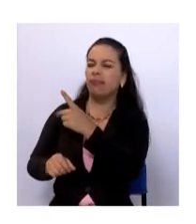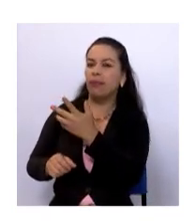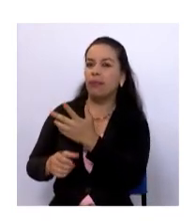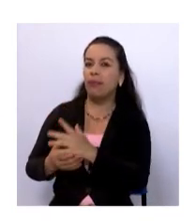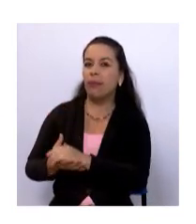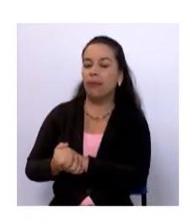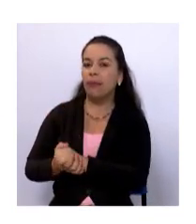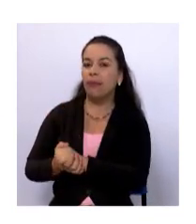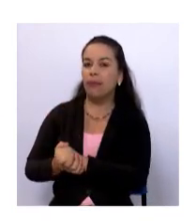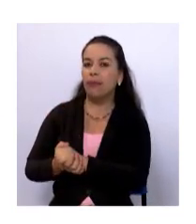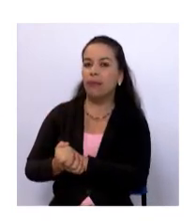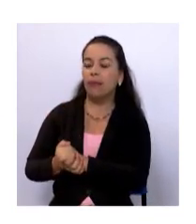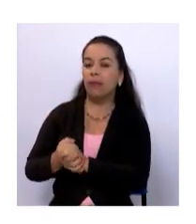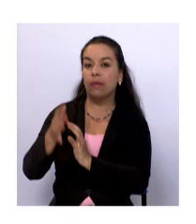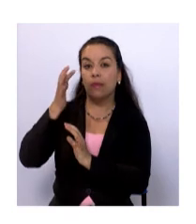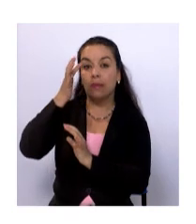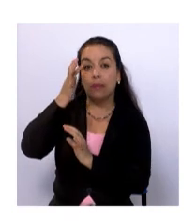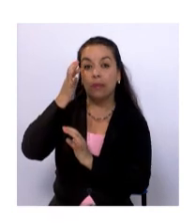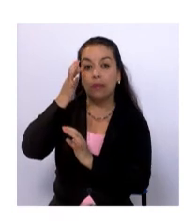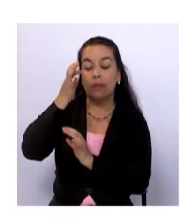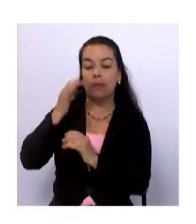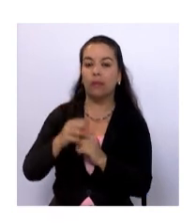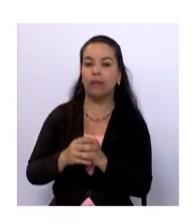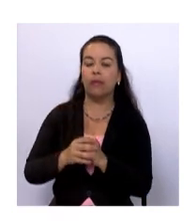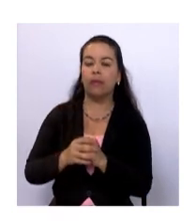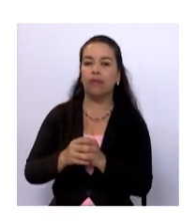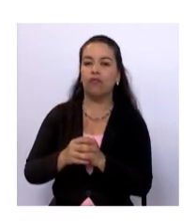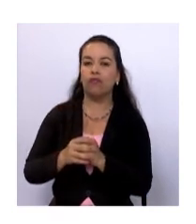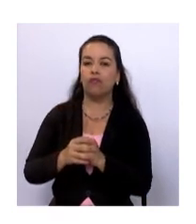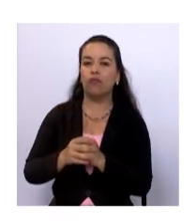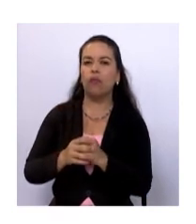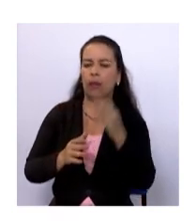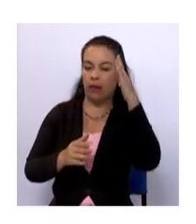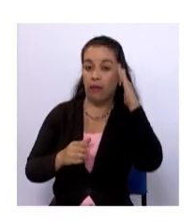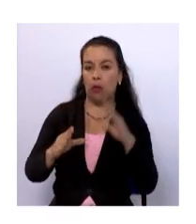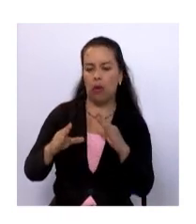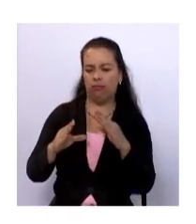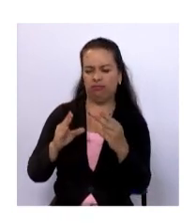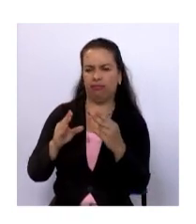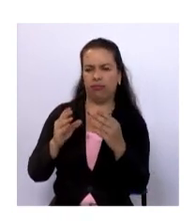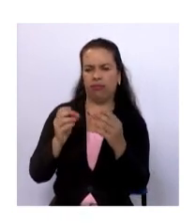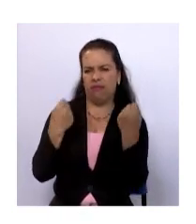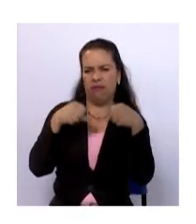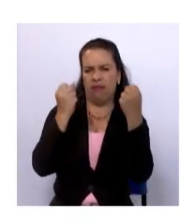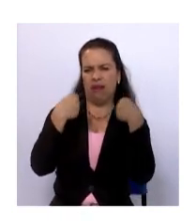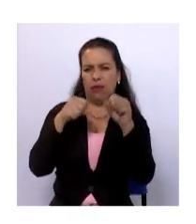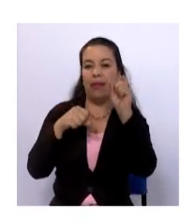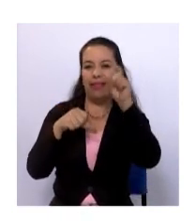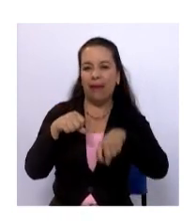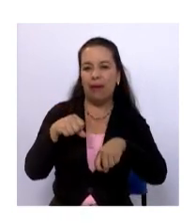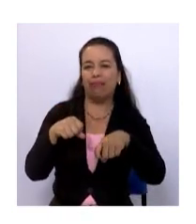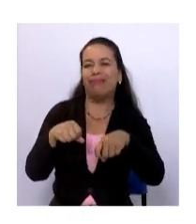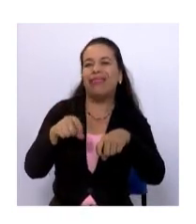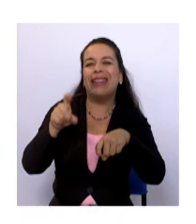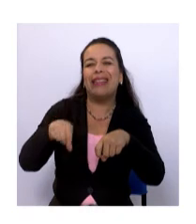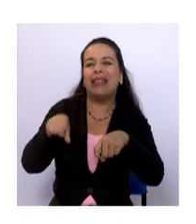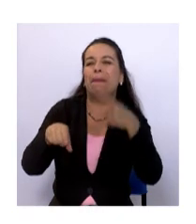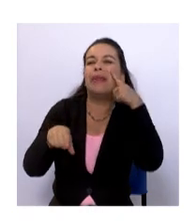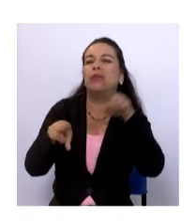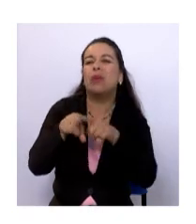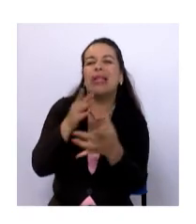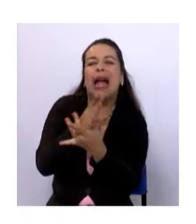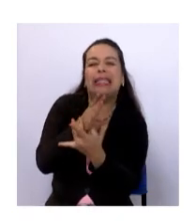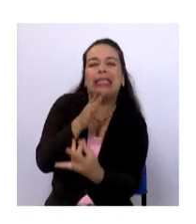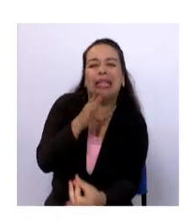la cápsula articular cierto porque es que una articulación no puede funcionar si no tiene lubricación y esa lubricación